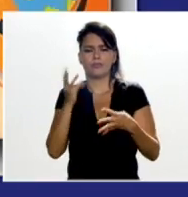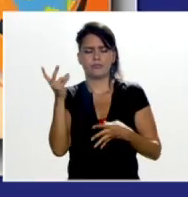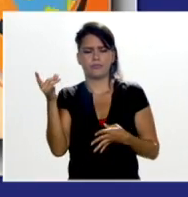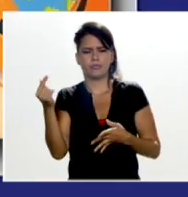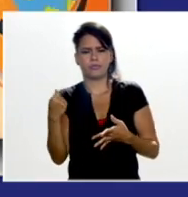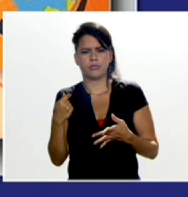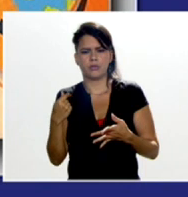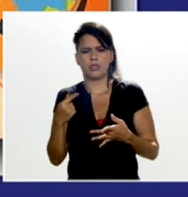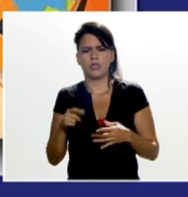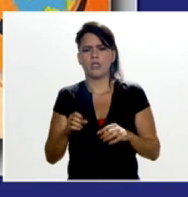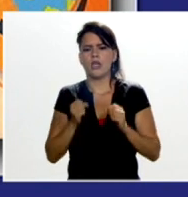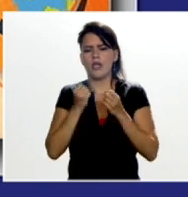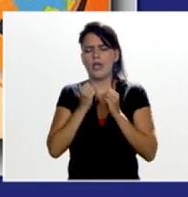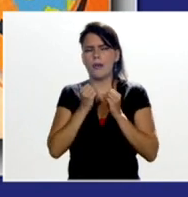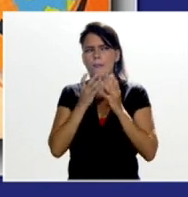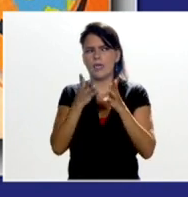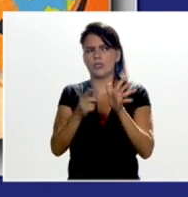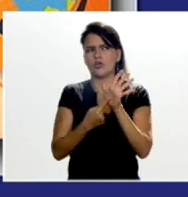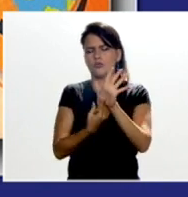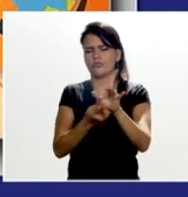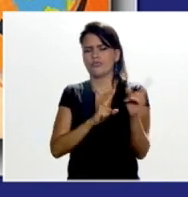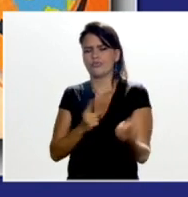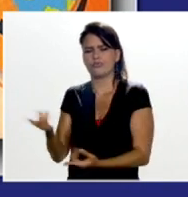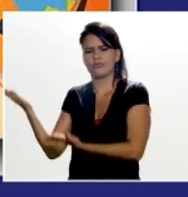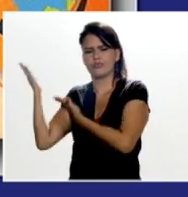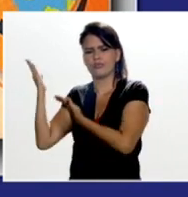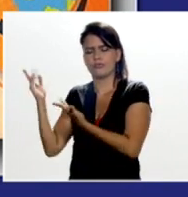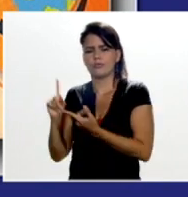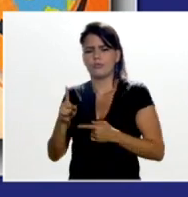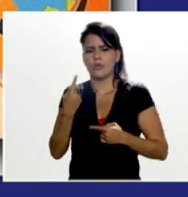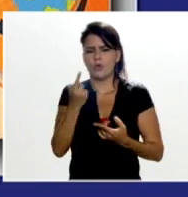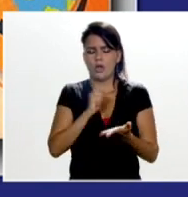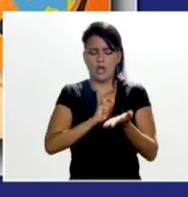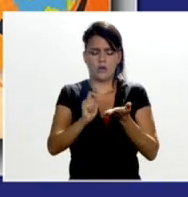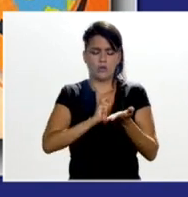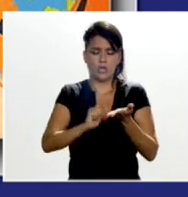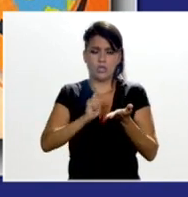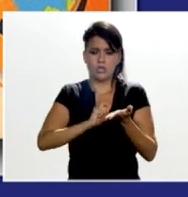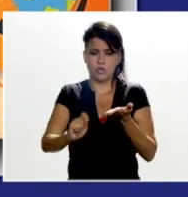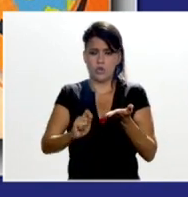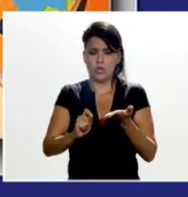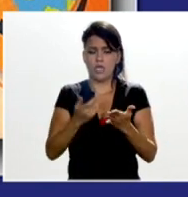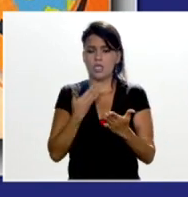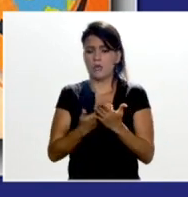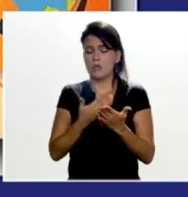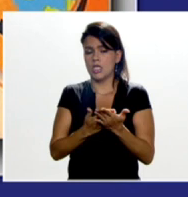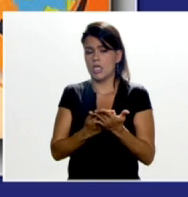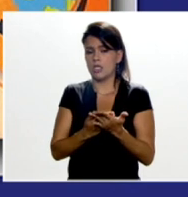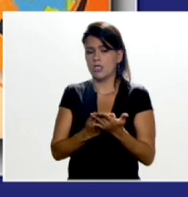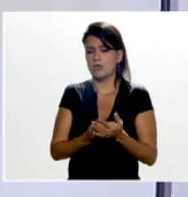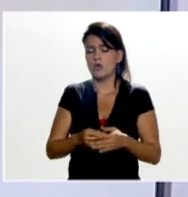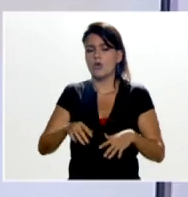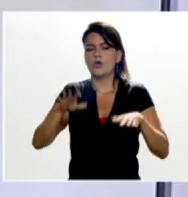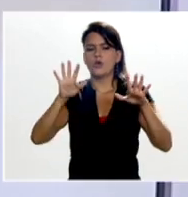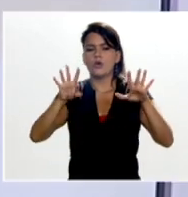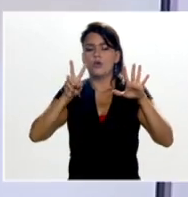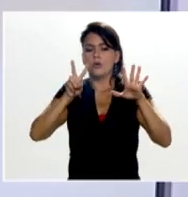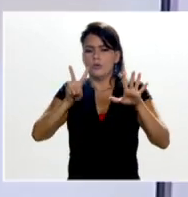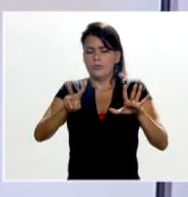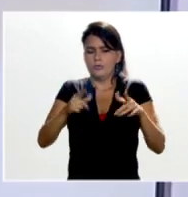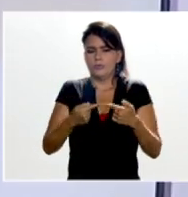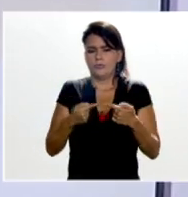través de la siguiente expresión. En primer lugar, la notación de determinantes son dos segmentos